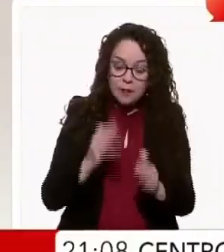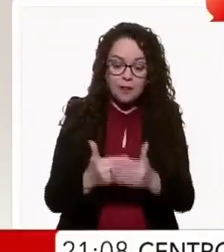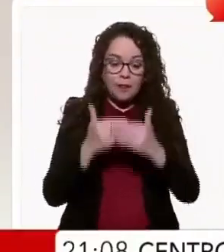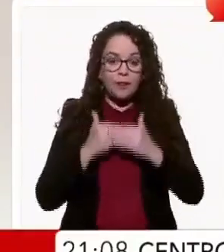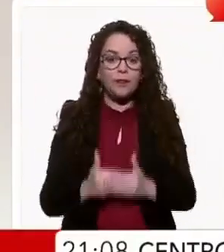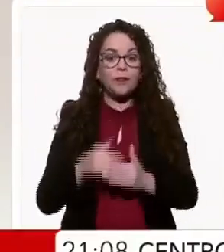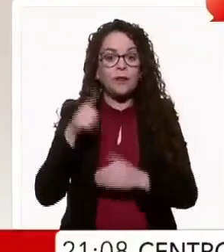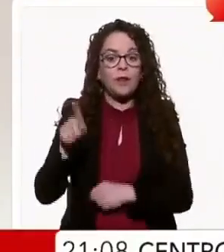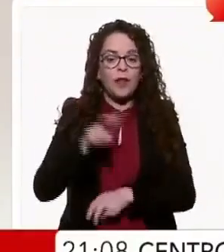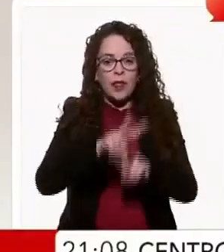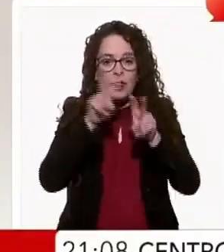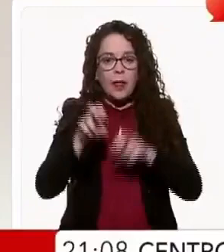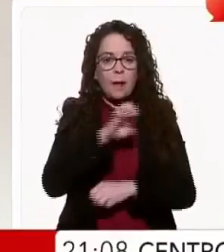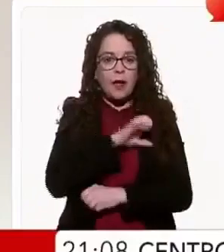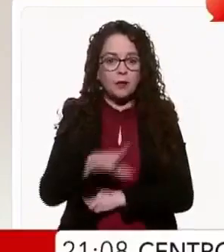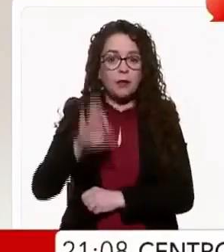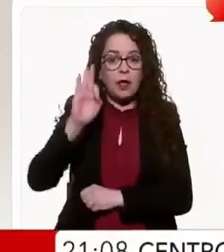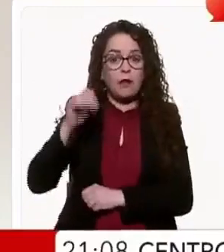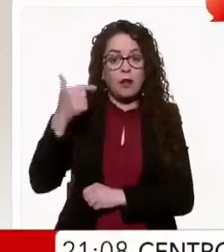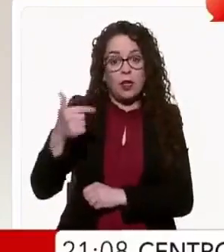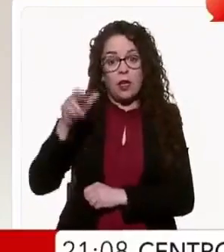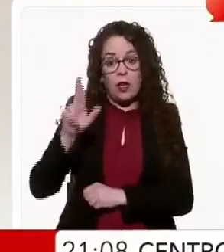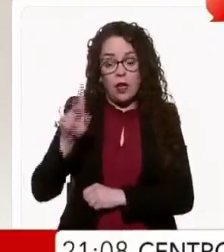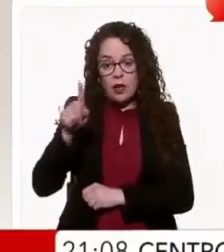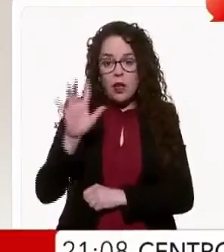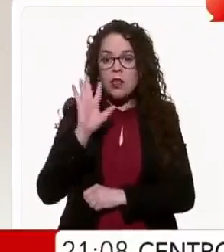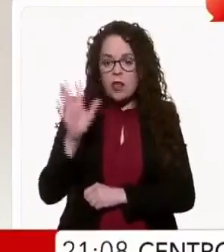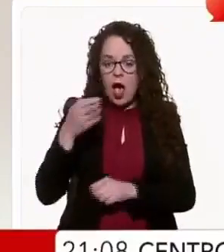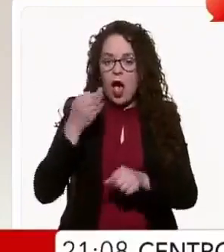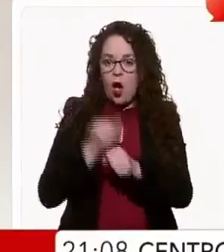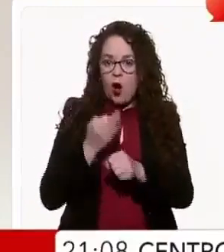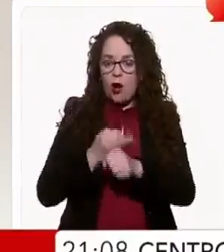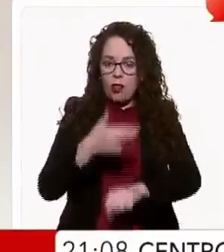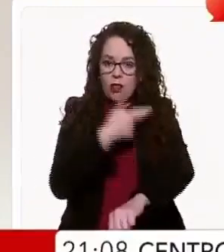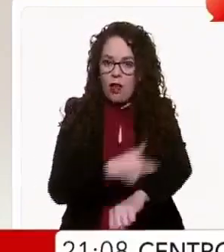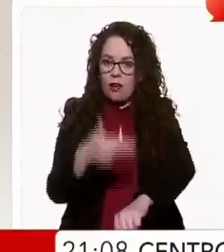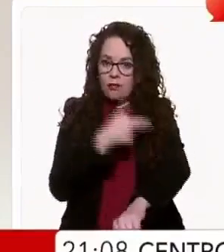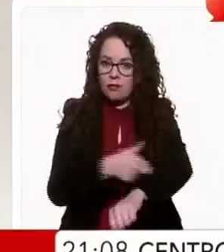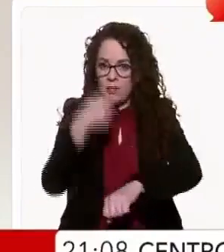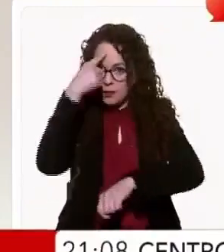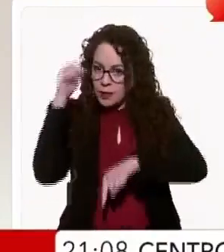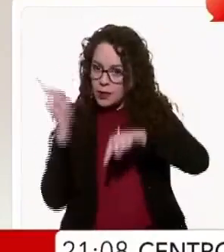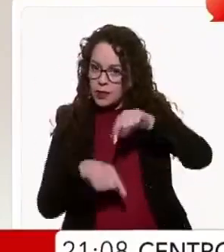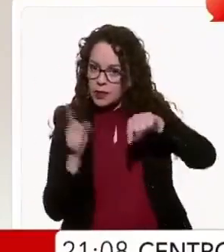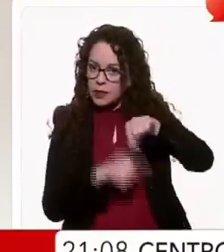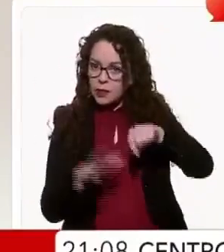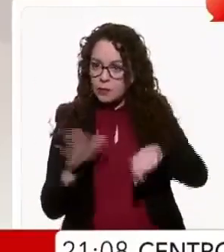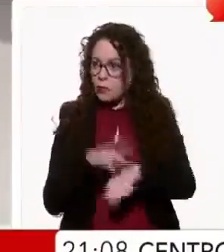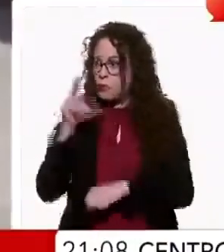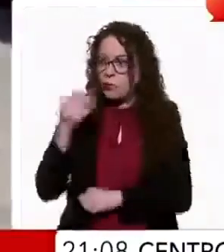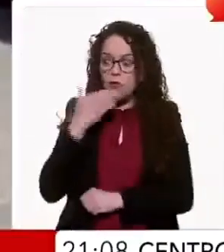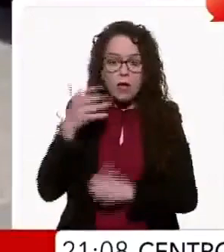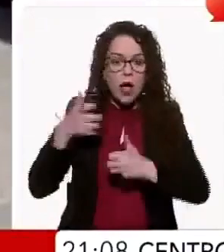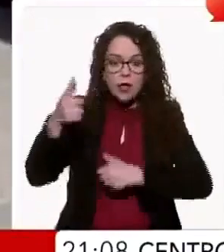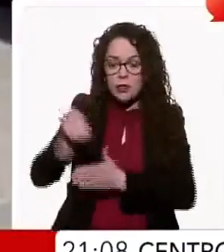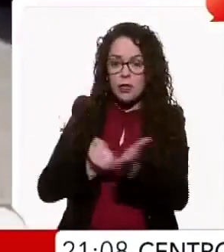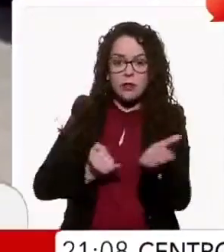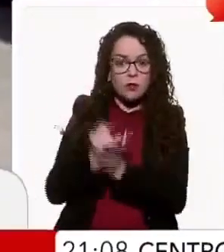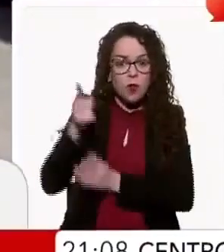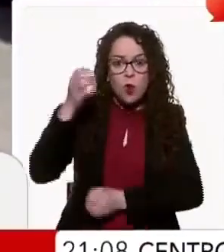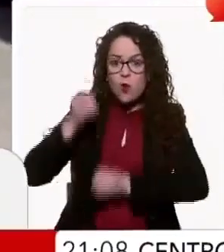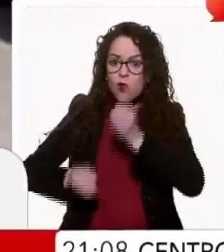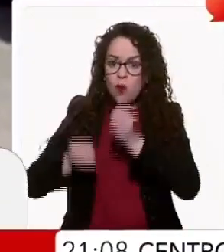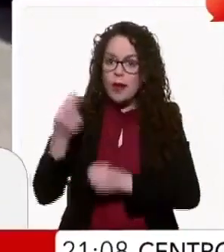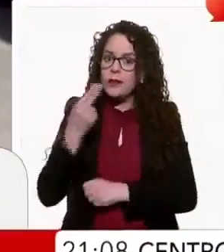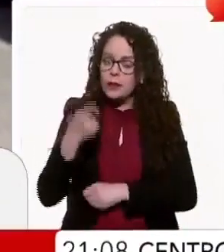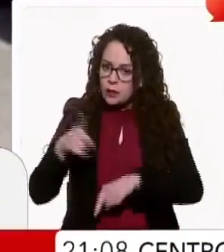que la Fiscalía General de la República ya busca revertir las recientes decisiones de los jueces. Todos estos